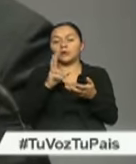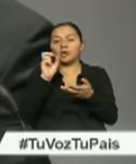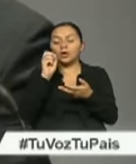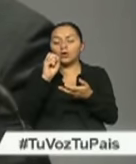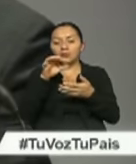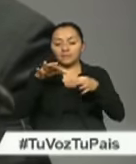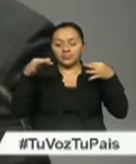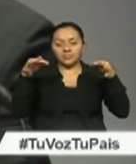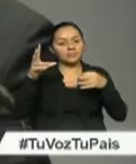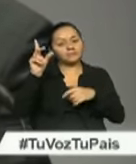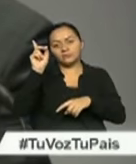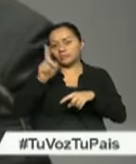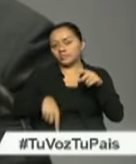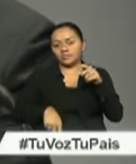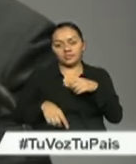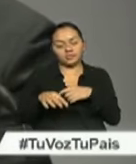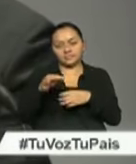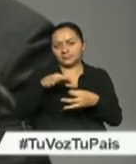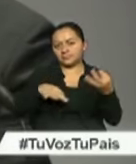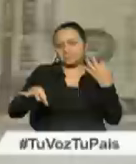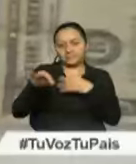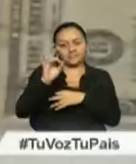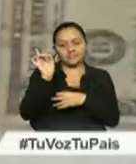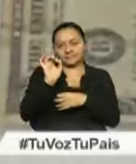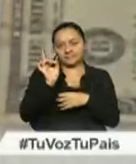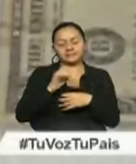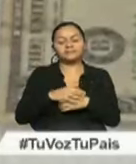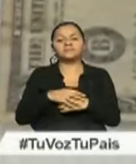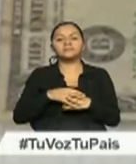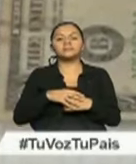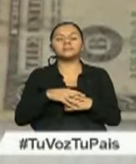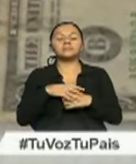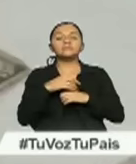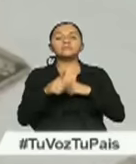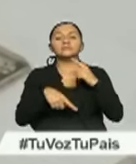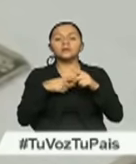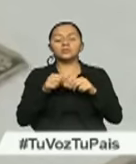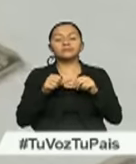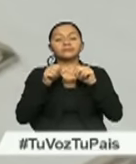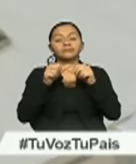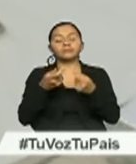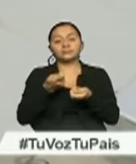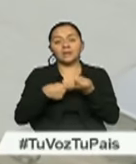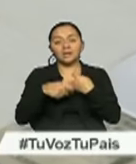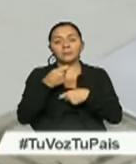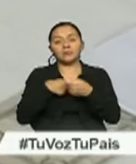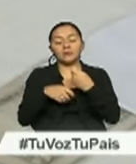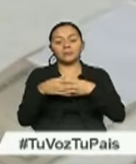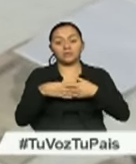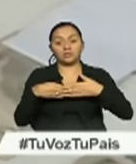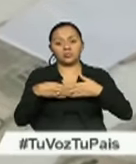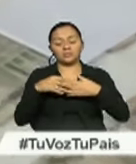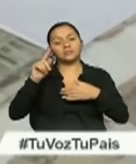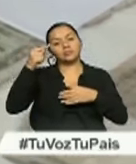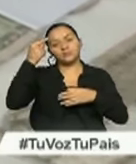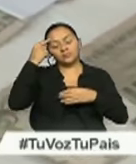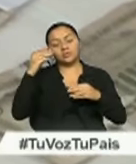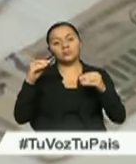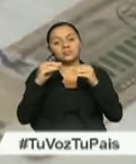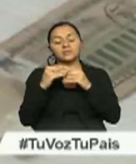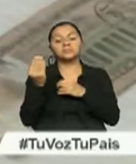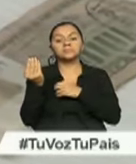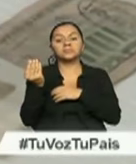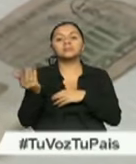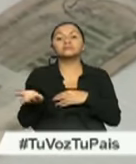billete, tampoco puede ser canjeado. Para evitar el constante cambio de dólares, el gobierno nacional promueve el uso del